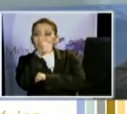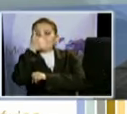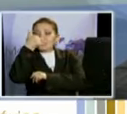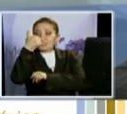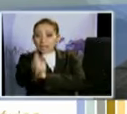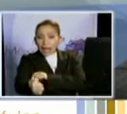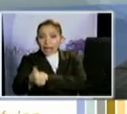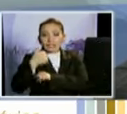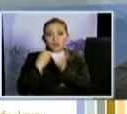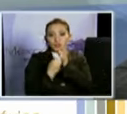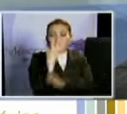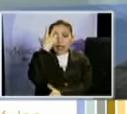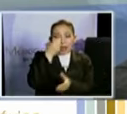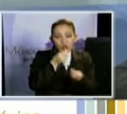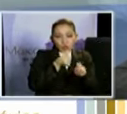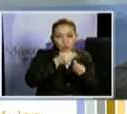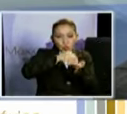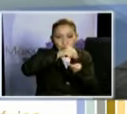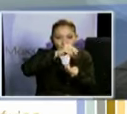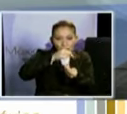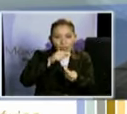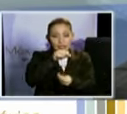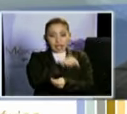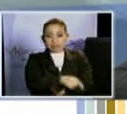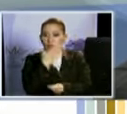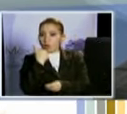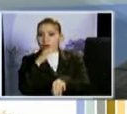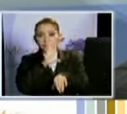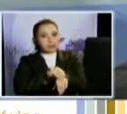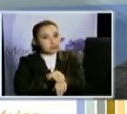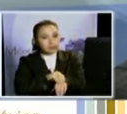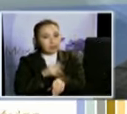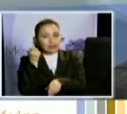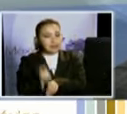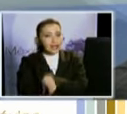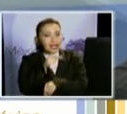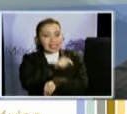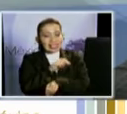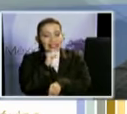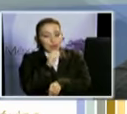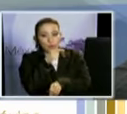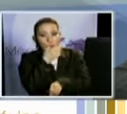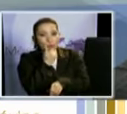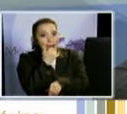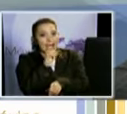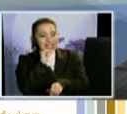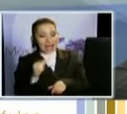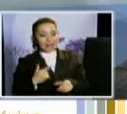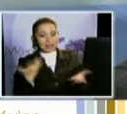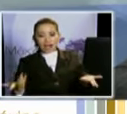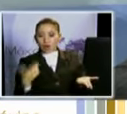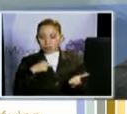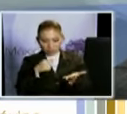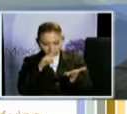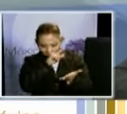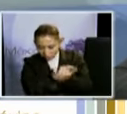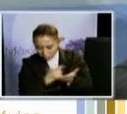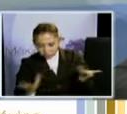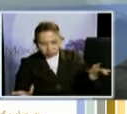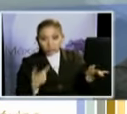256 sustancias que son alegales. Eso es que no tienen ningún marco legal.